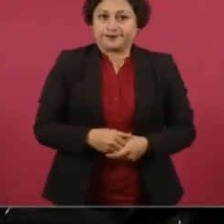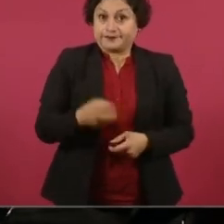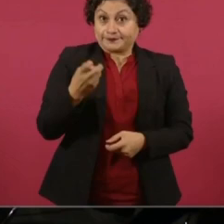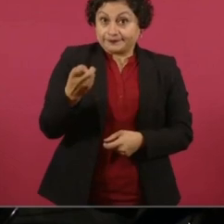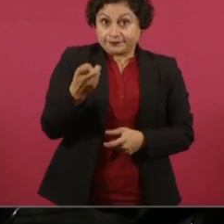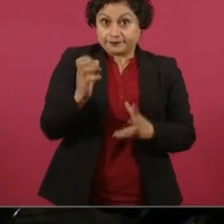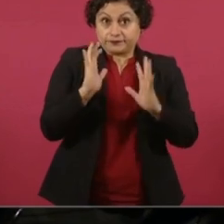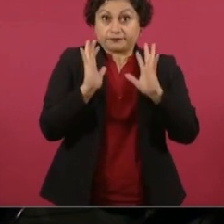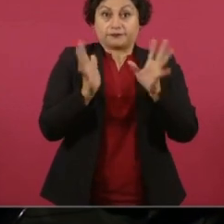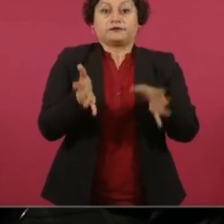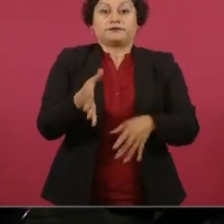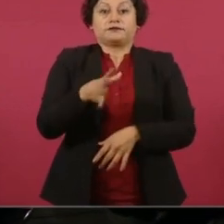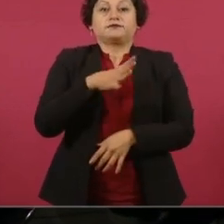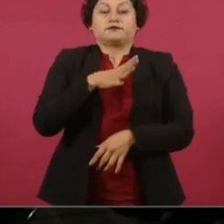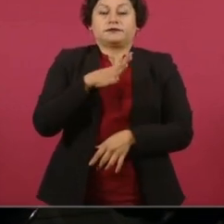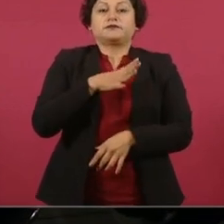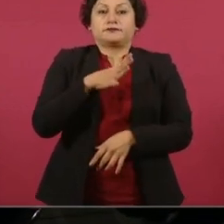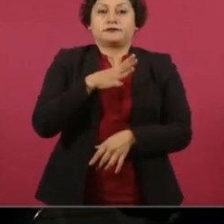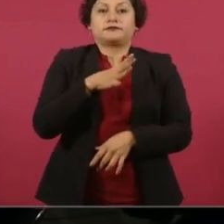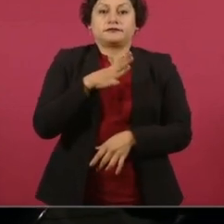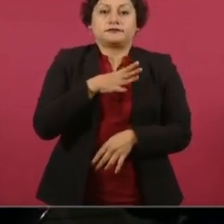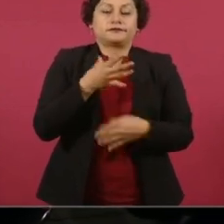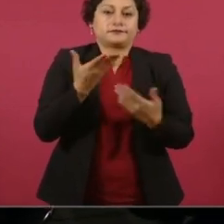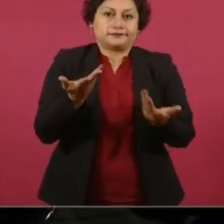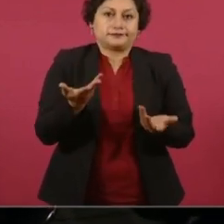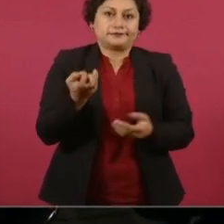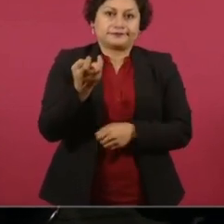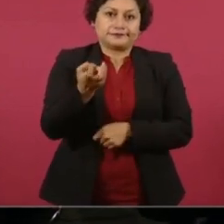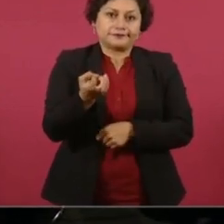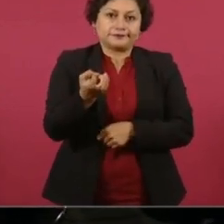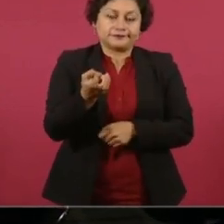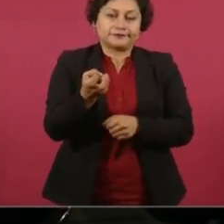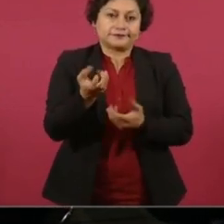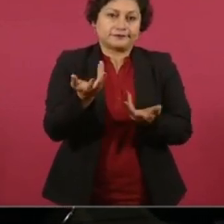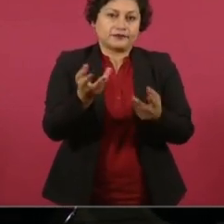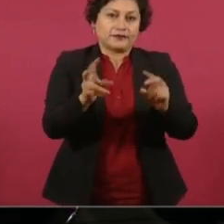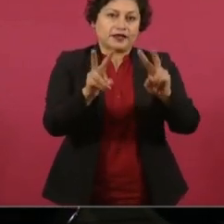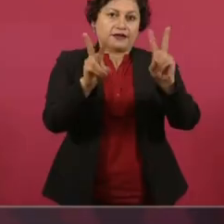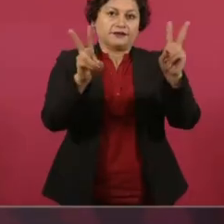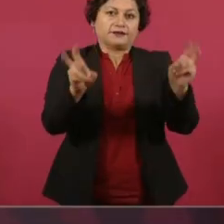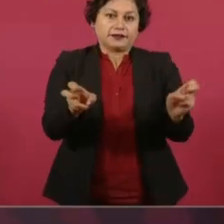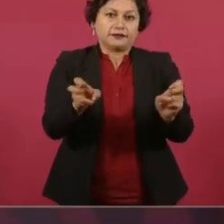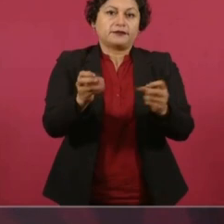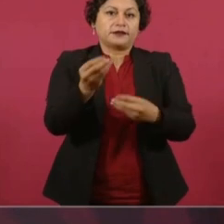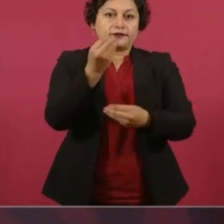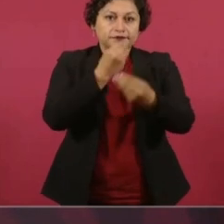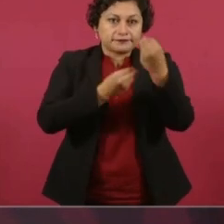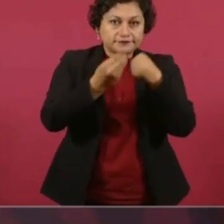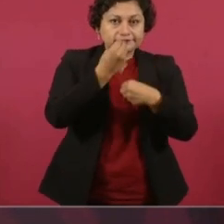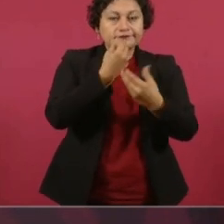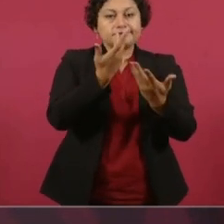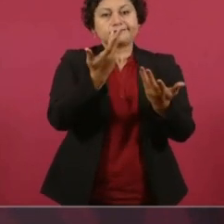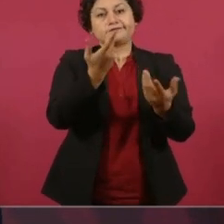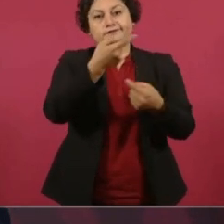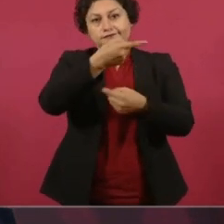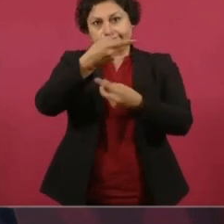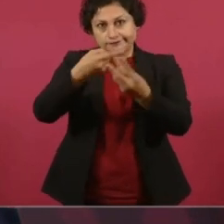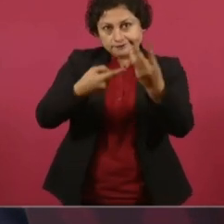sucediendo en todo lo relacionado con el consumo de alimentos